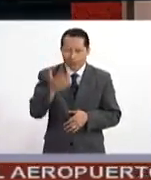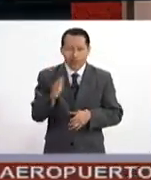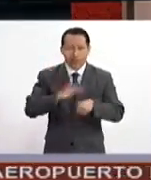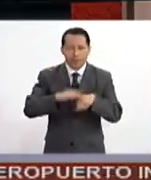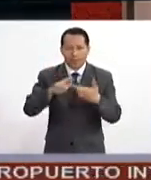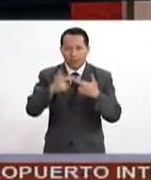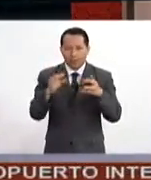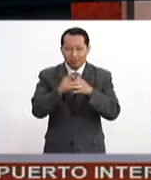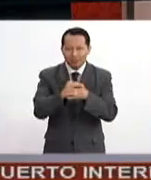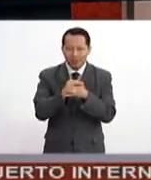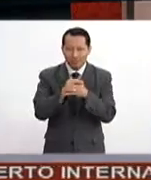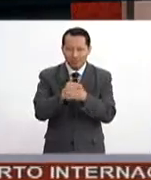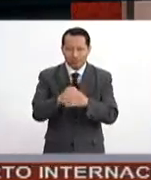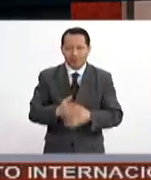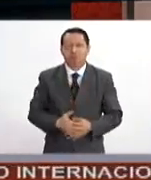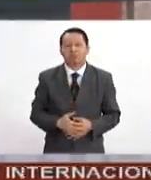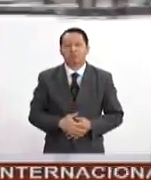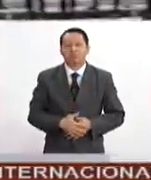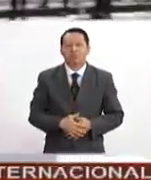estrechar su relación bilateral.